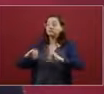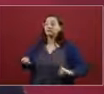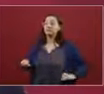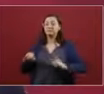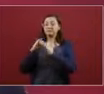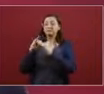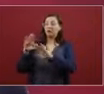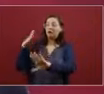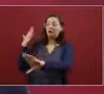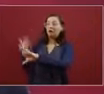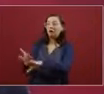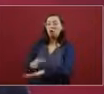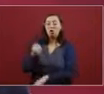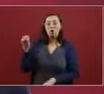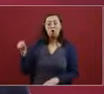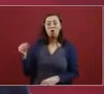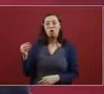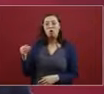Nosotros